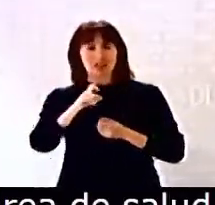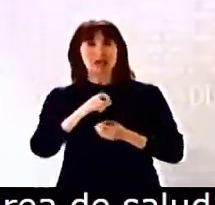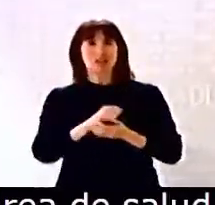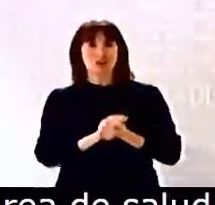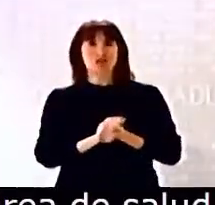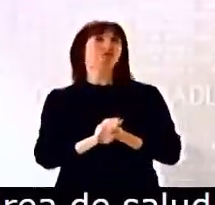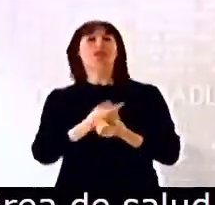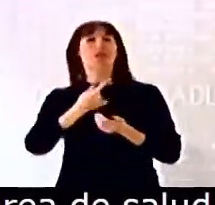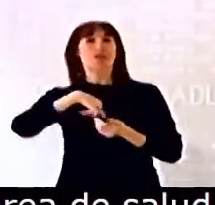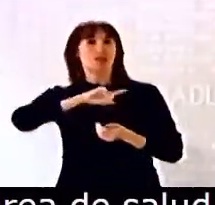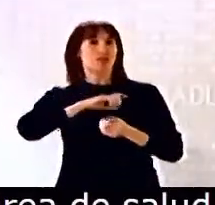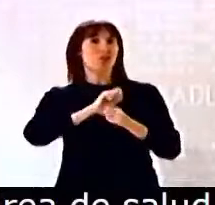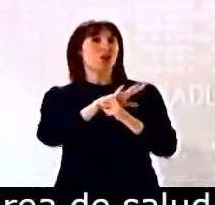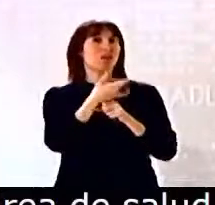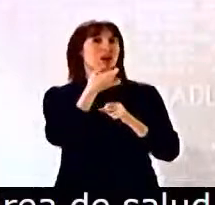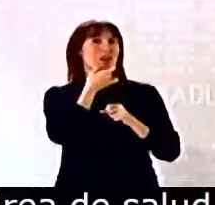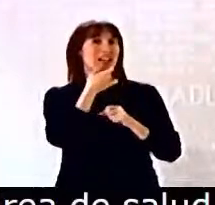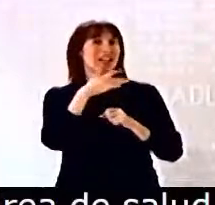tenemos cepa británica